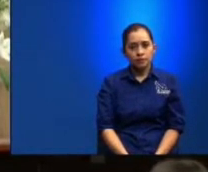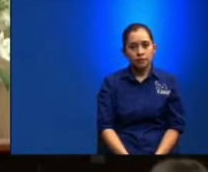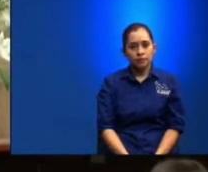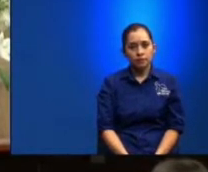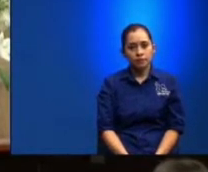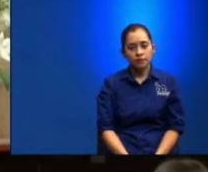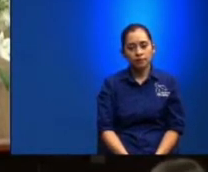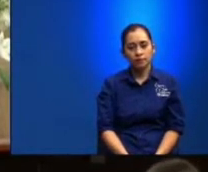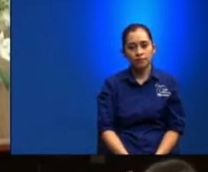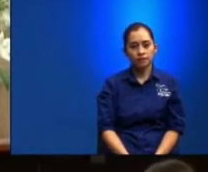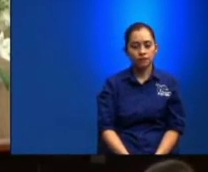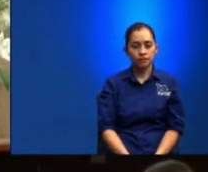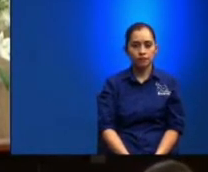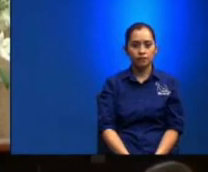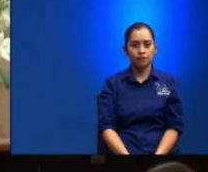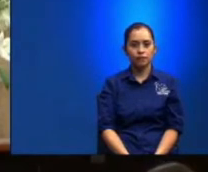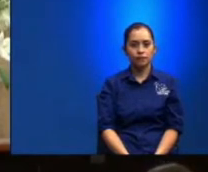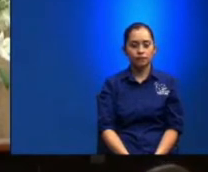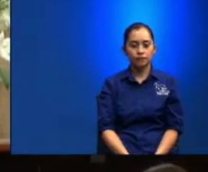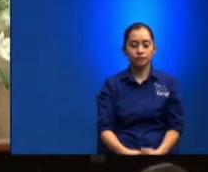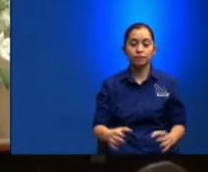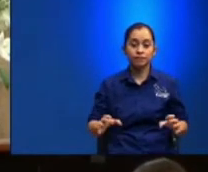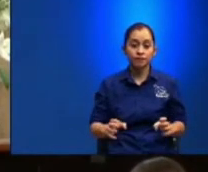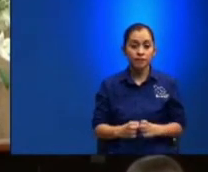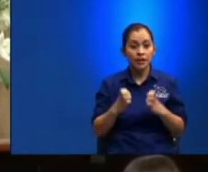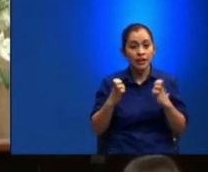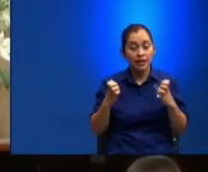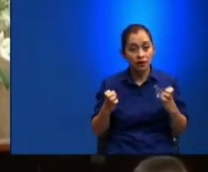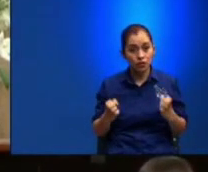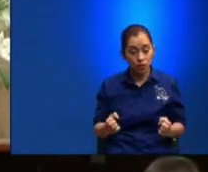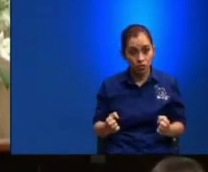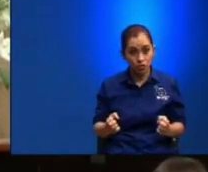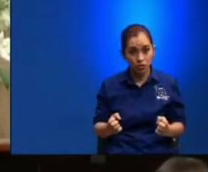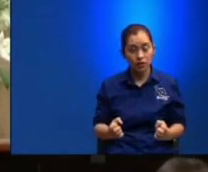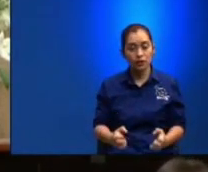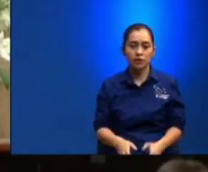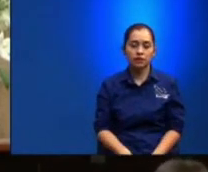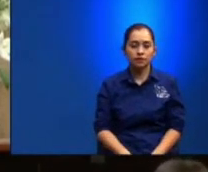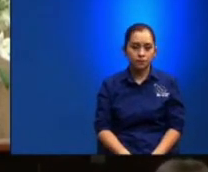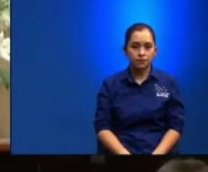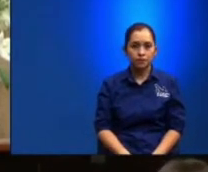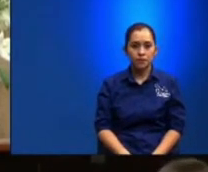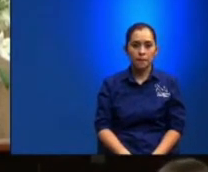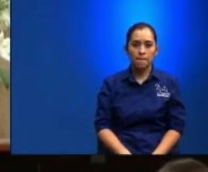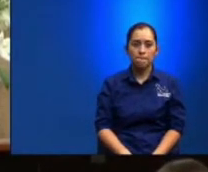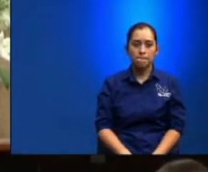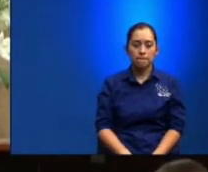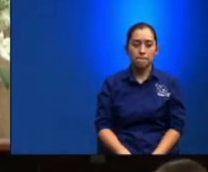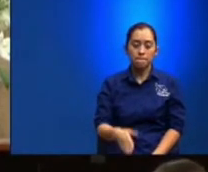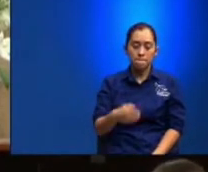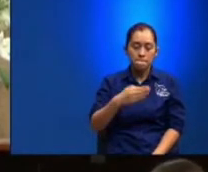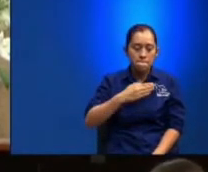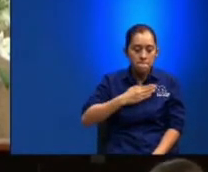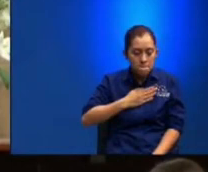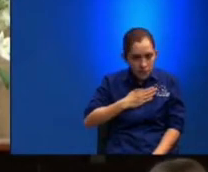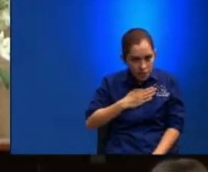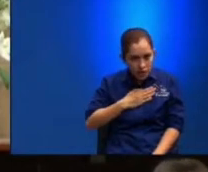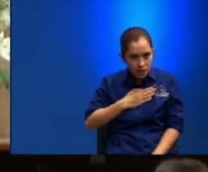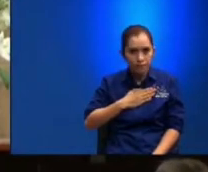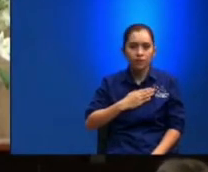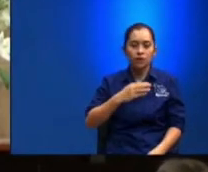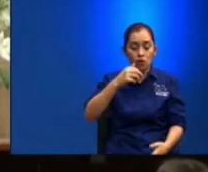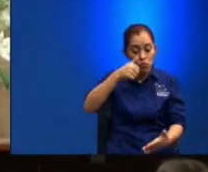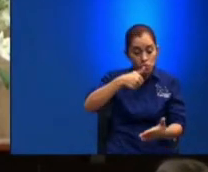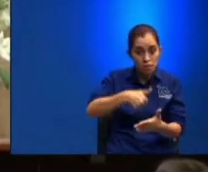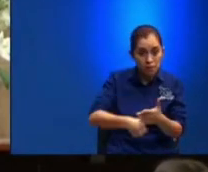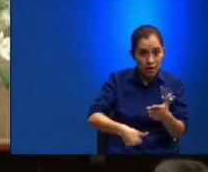el principio entonces esos dos términos la imm y nos marcan una gran diferencia ve